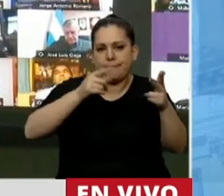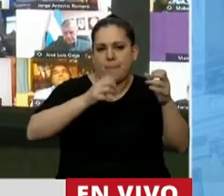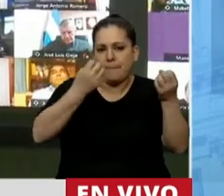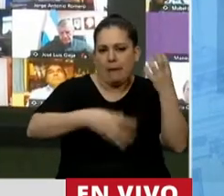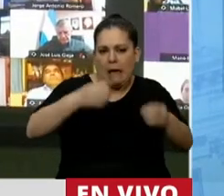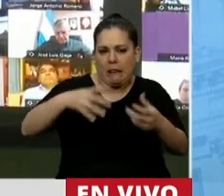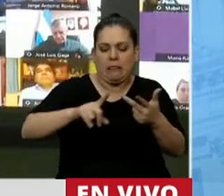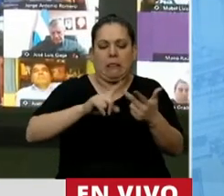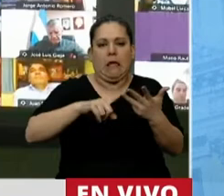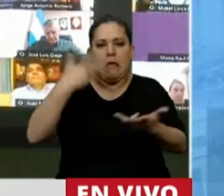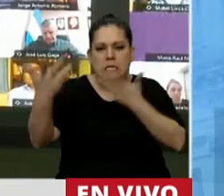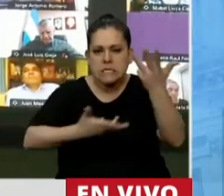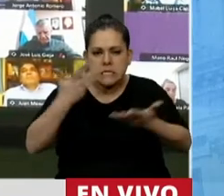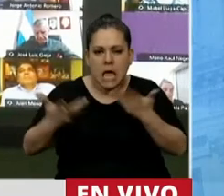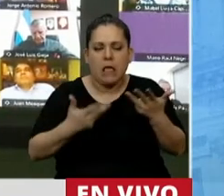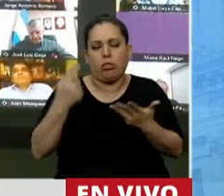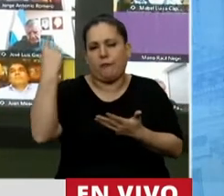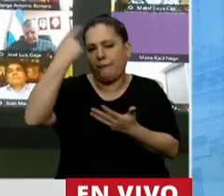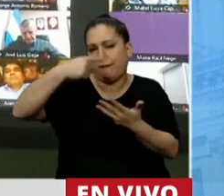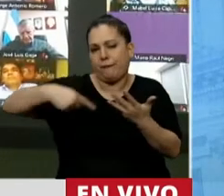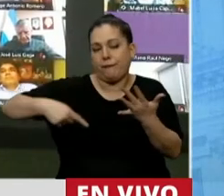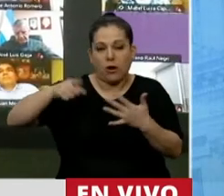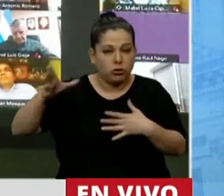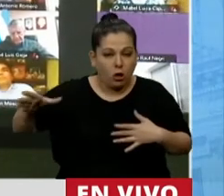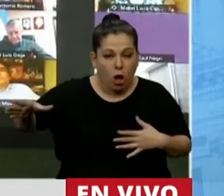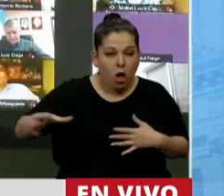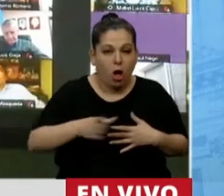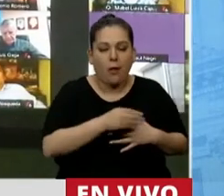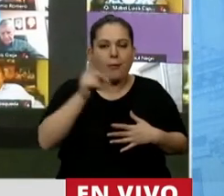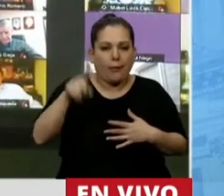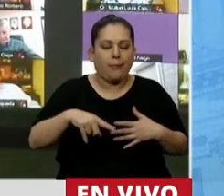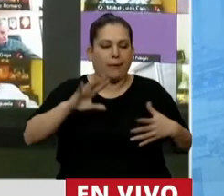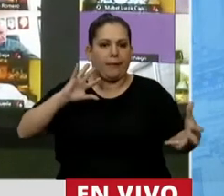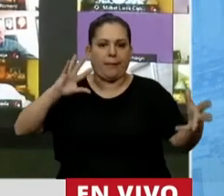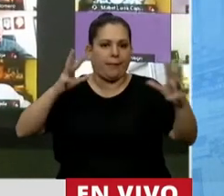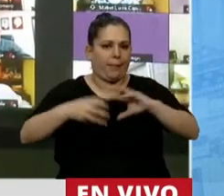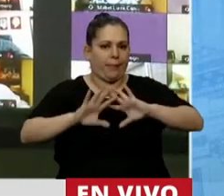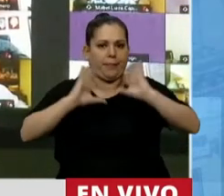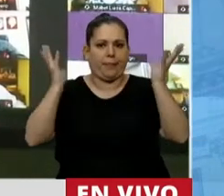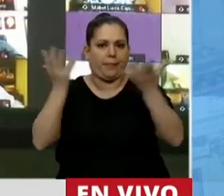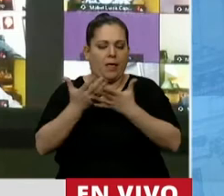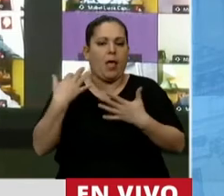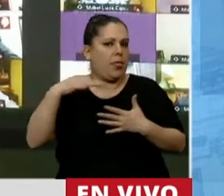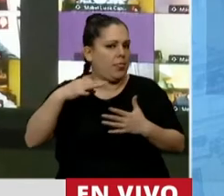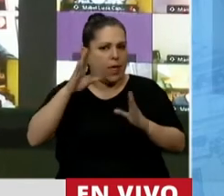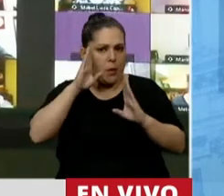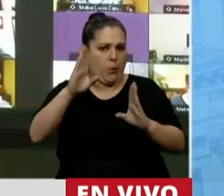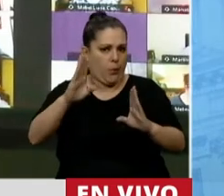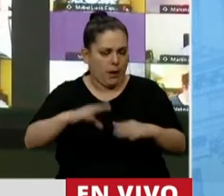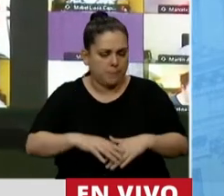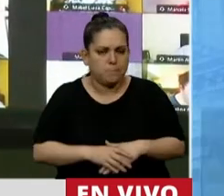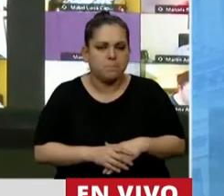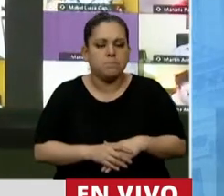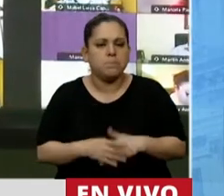los incendios sobre nuestros ecosistemas, ha logrado que muchos temas permeen en la agenda. Lamento, sin embargo,